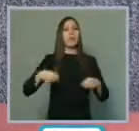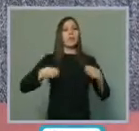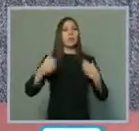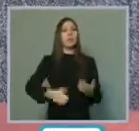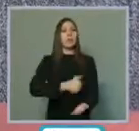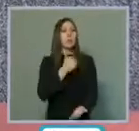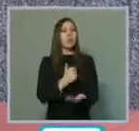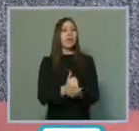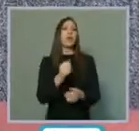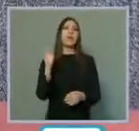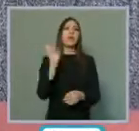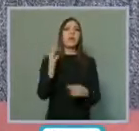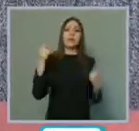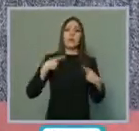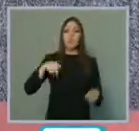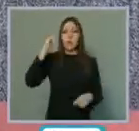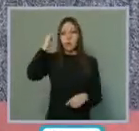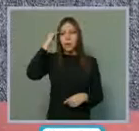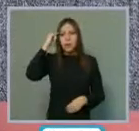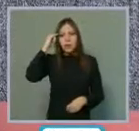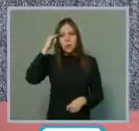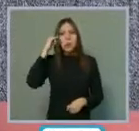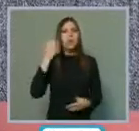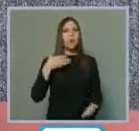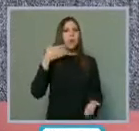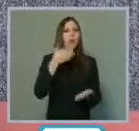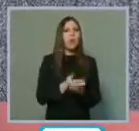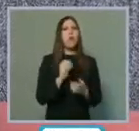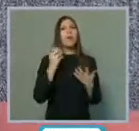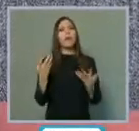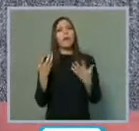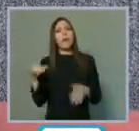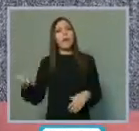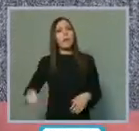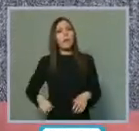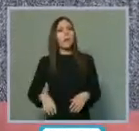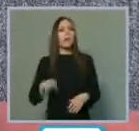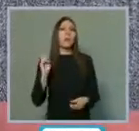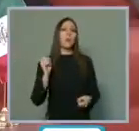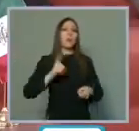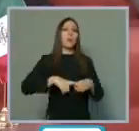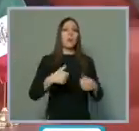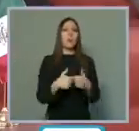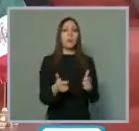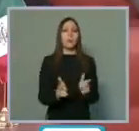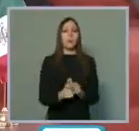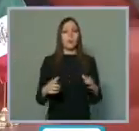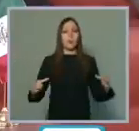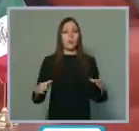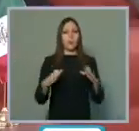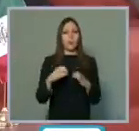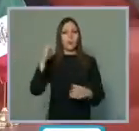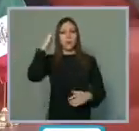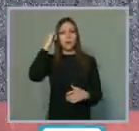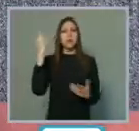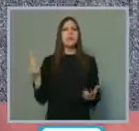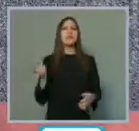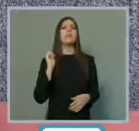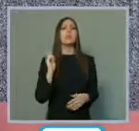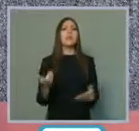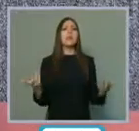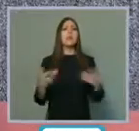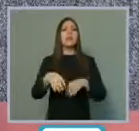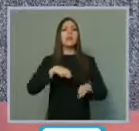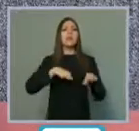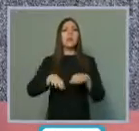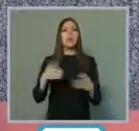yo incluso un indígena, alguien que se aduzca como indígena o que tenga algún interés o pertenezca a un grupo indígena. Una comunidad. ¿Qué hemos hecho nosotros? Porque hay que decirlo, como